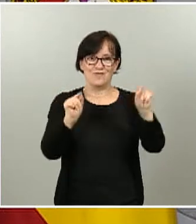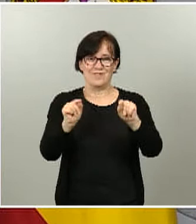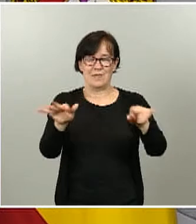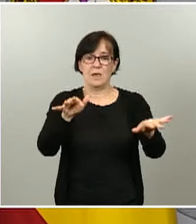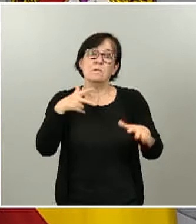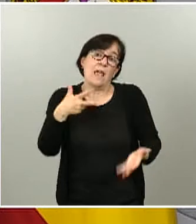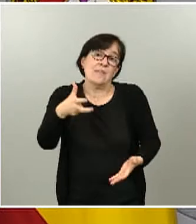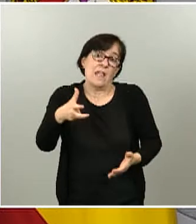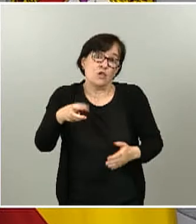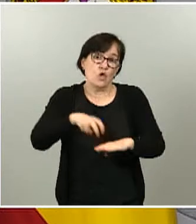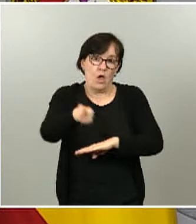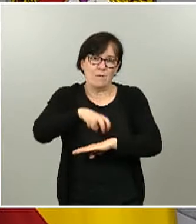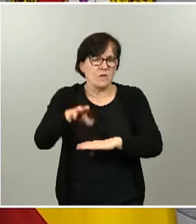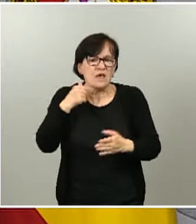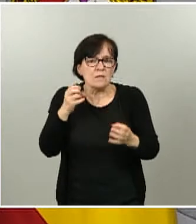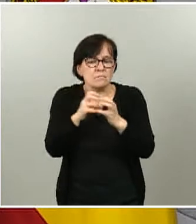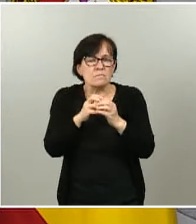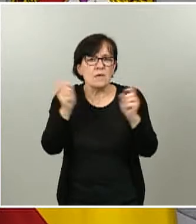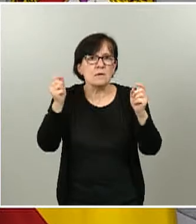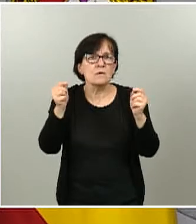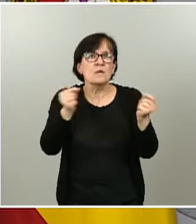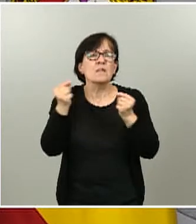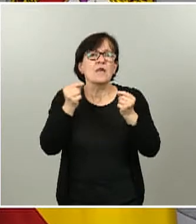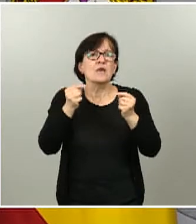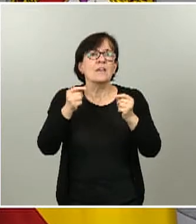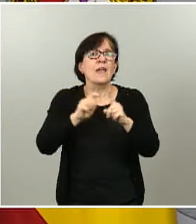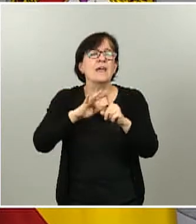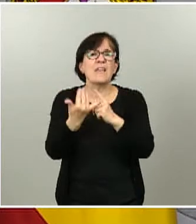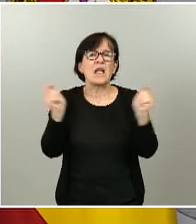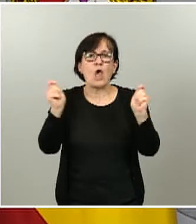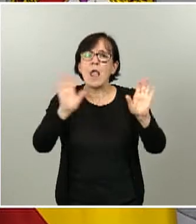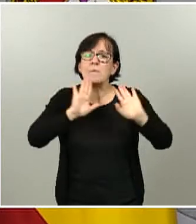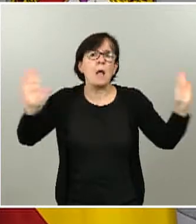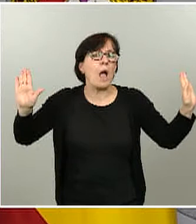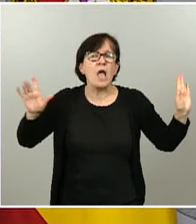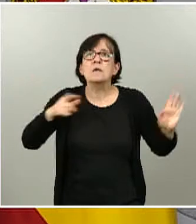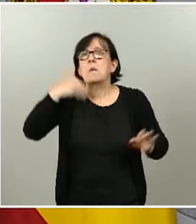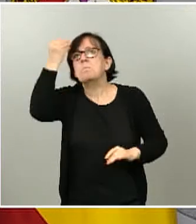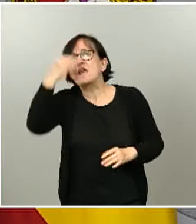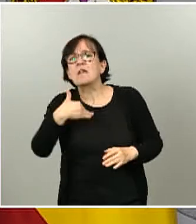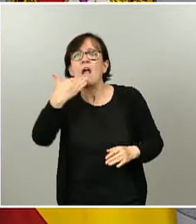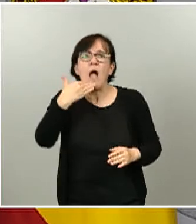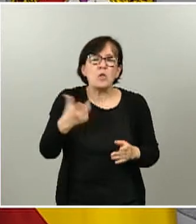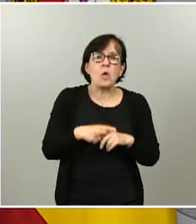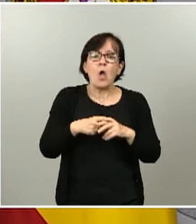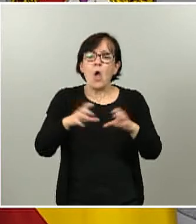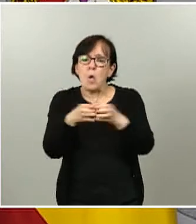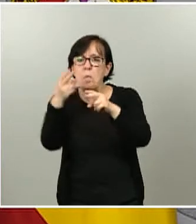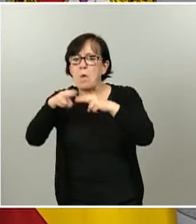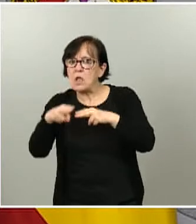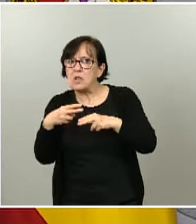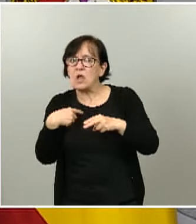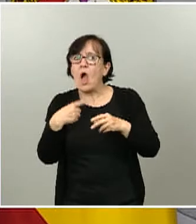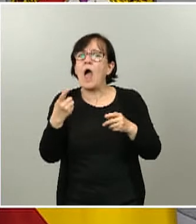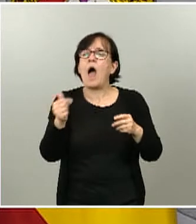es lo que se discute en este decreto de alarma. Cualquier otra consideración que haga cualquier otra fuerza política no tiene ningún tipo de